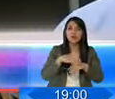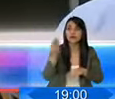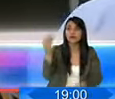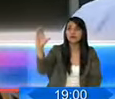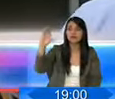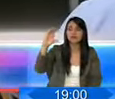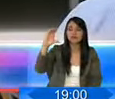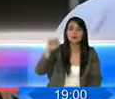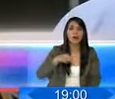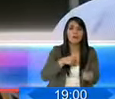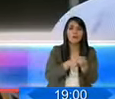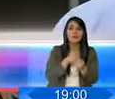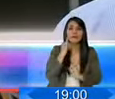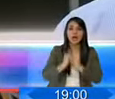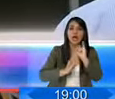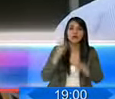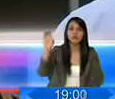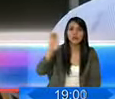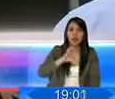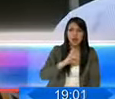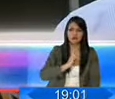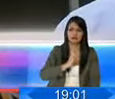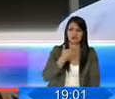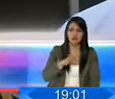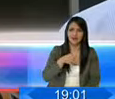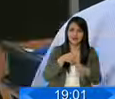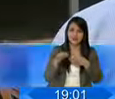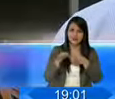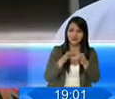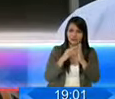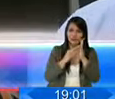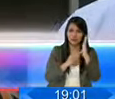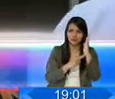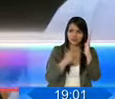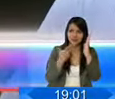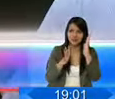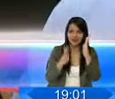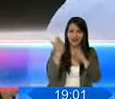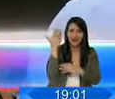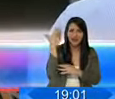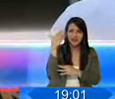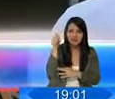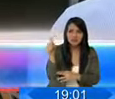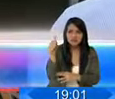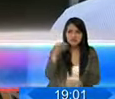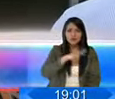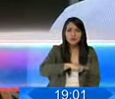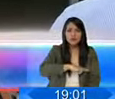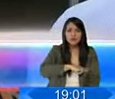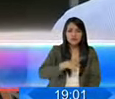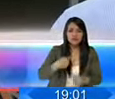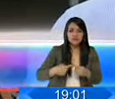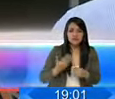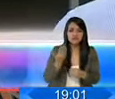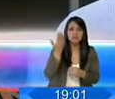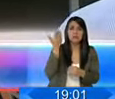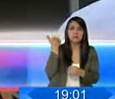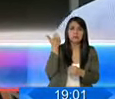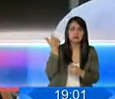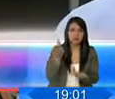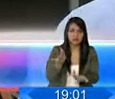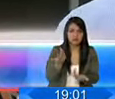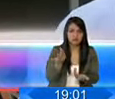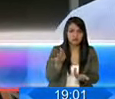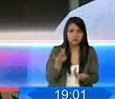internacional. Nosotros frente a eso le hemos explicado la normativa al señor alcalde, porque el mismo municipio de Quito, en anteriores